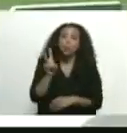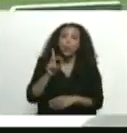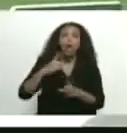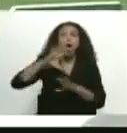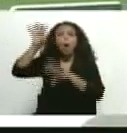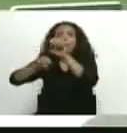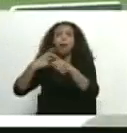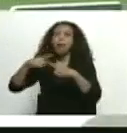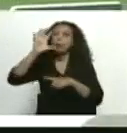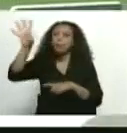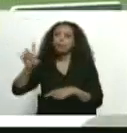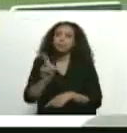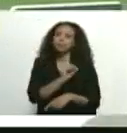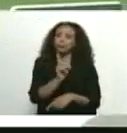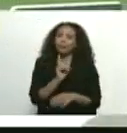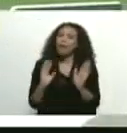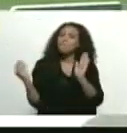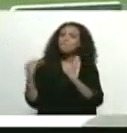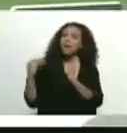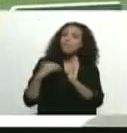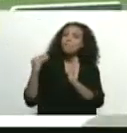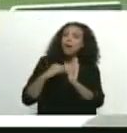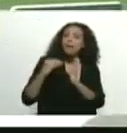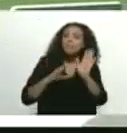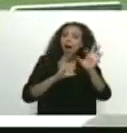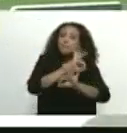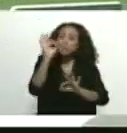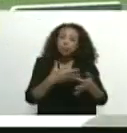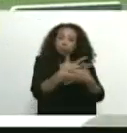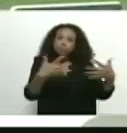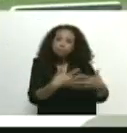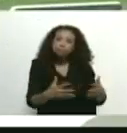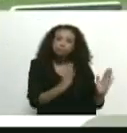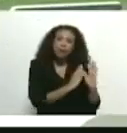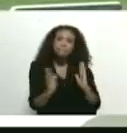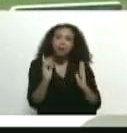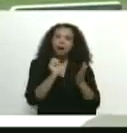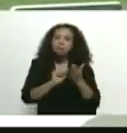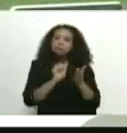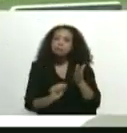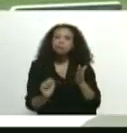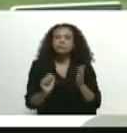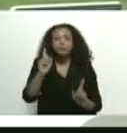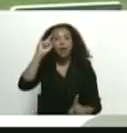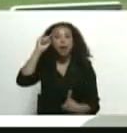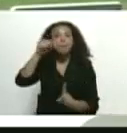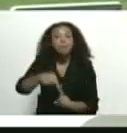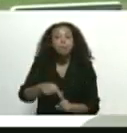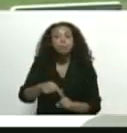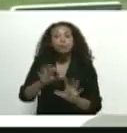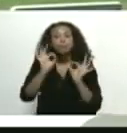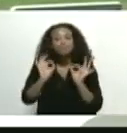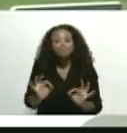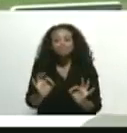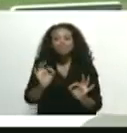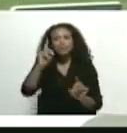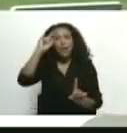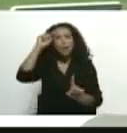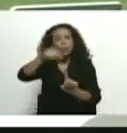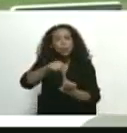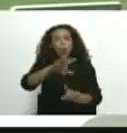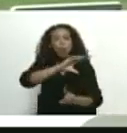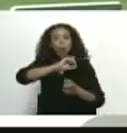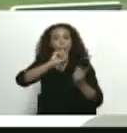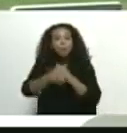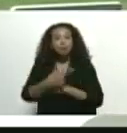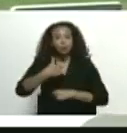todos. Incrementar, hacer planes de incremento permanente y llegar al punto en que nos